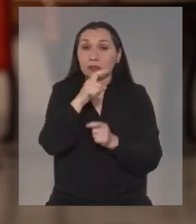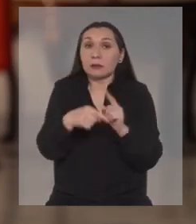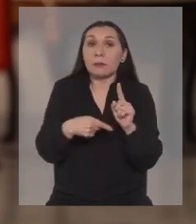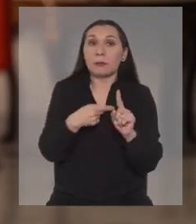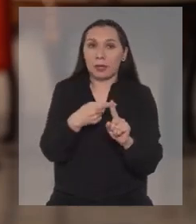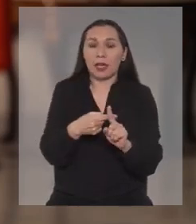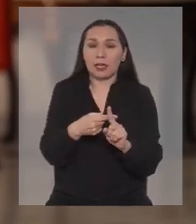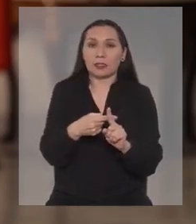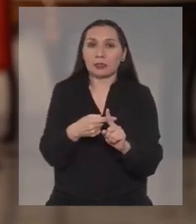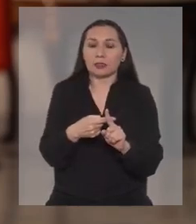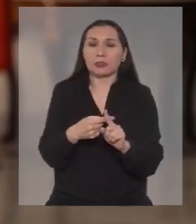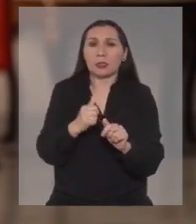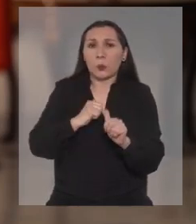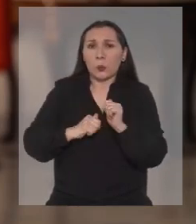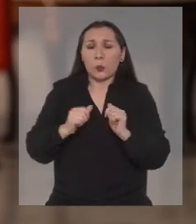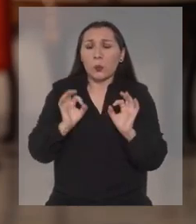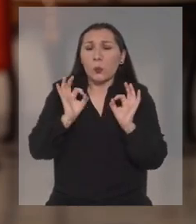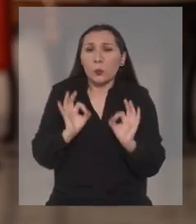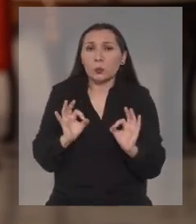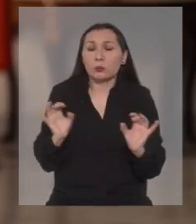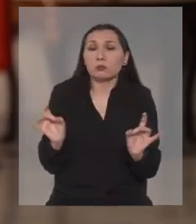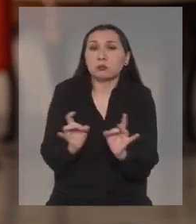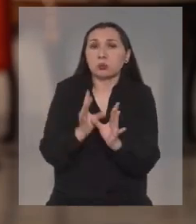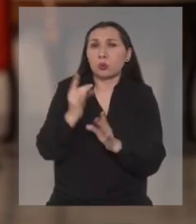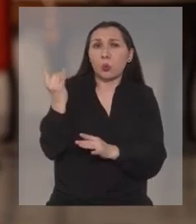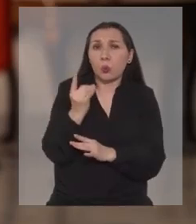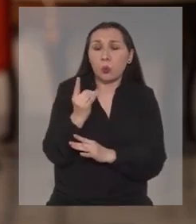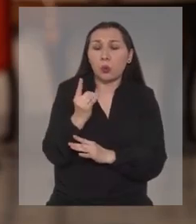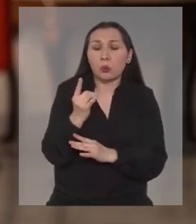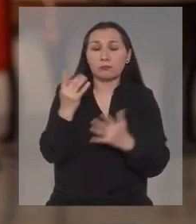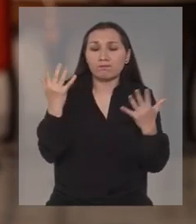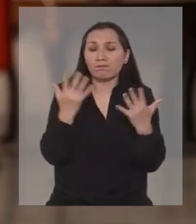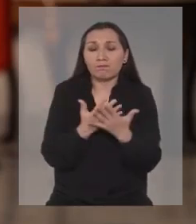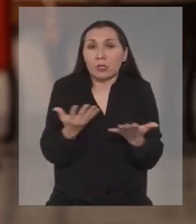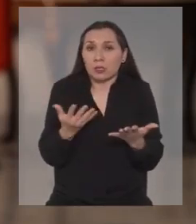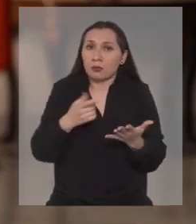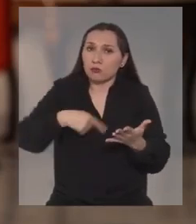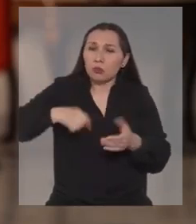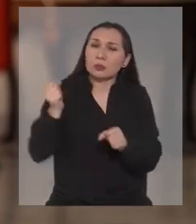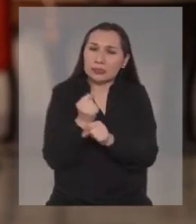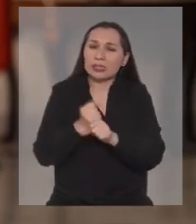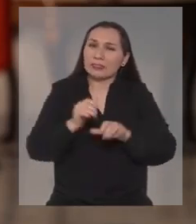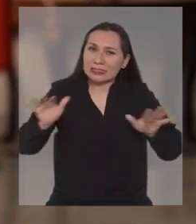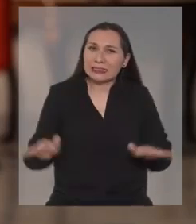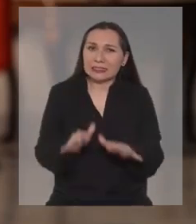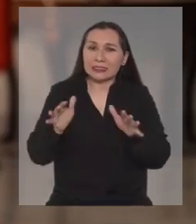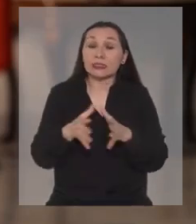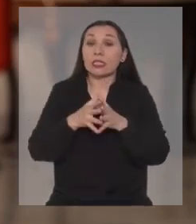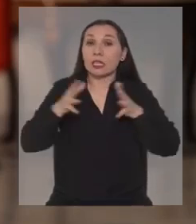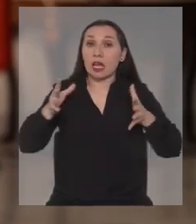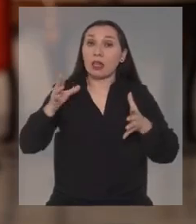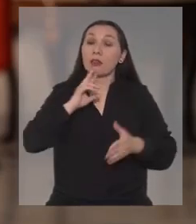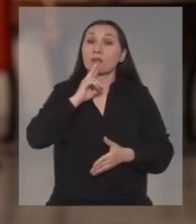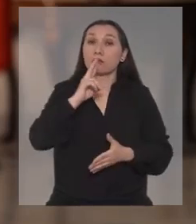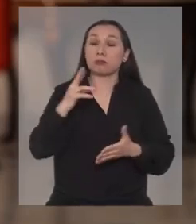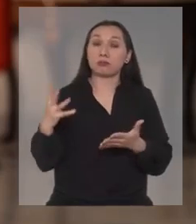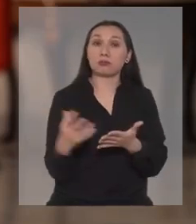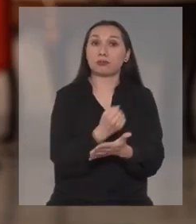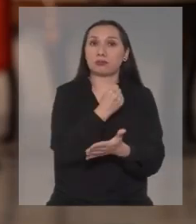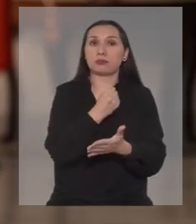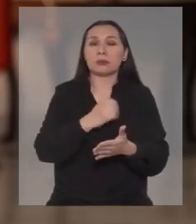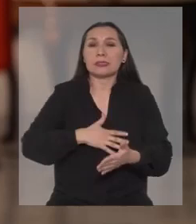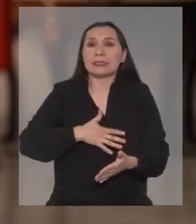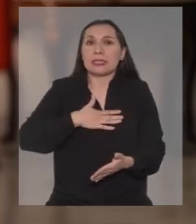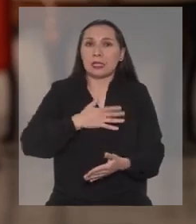aún si es que sufren cualquier emergencia inesperada trabajaremos sin descanso para que estos grandes resultados se sean